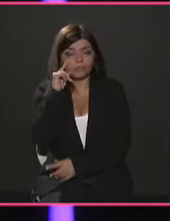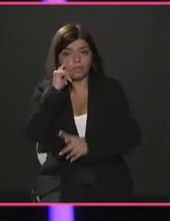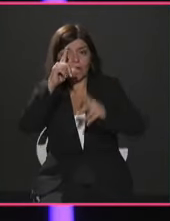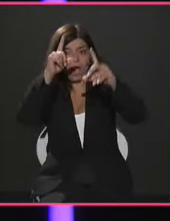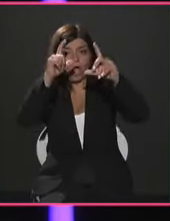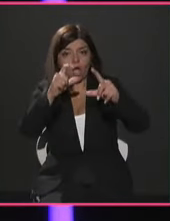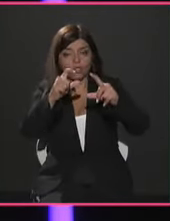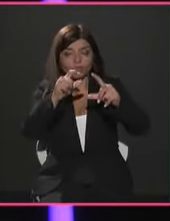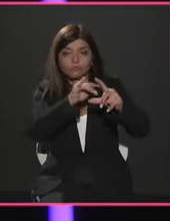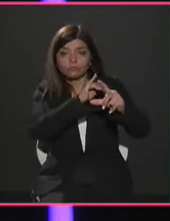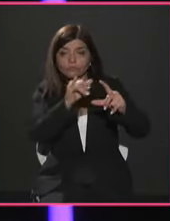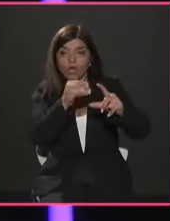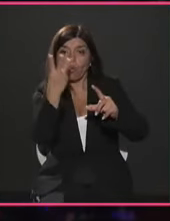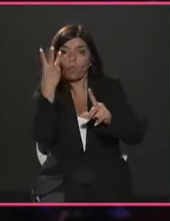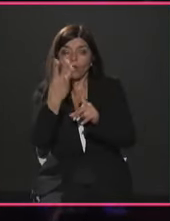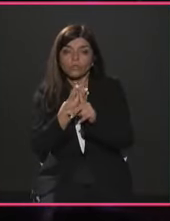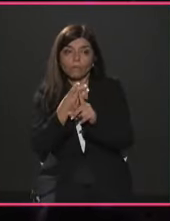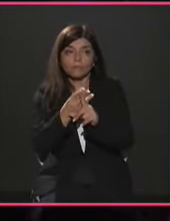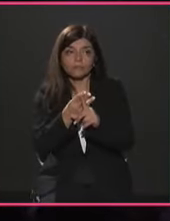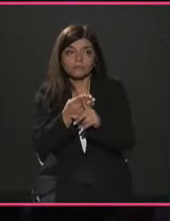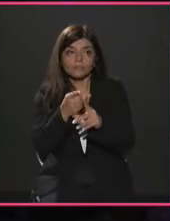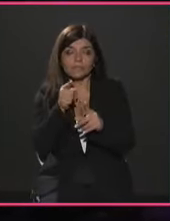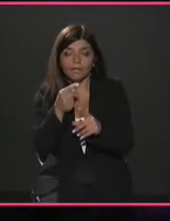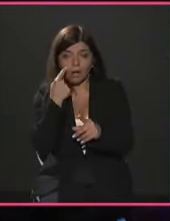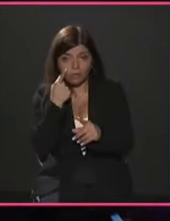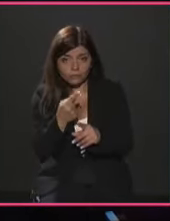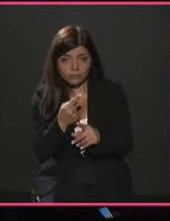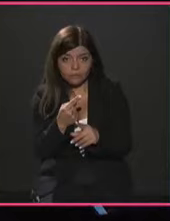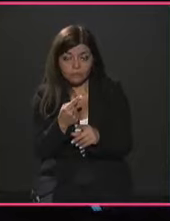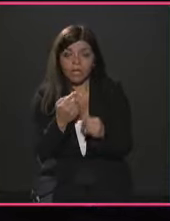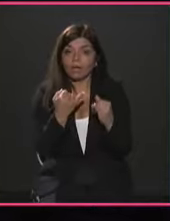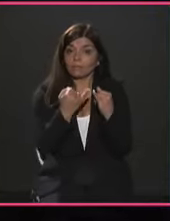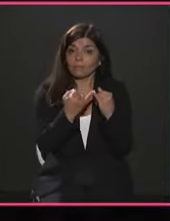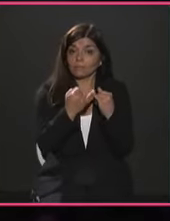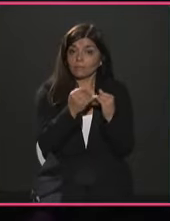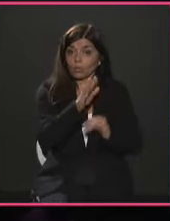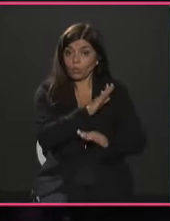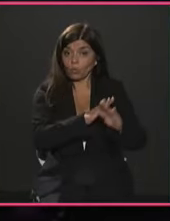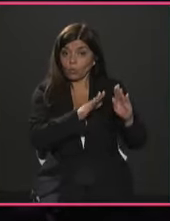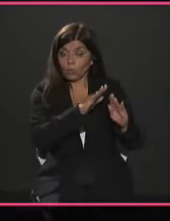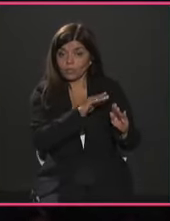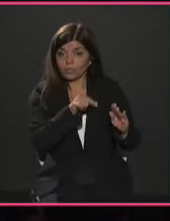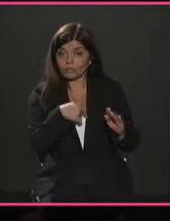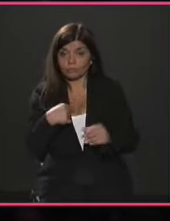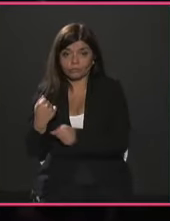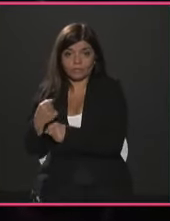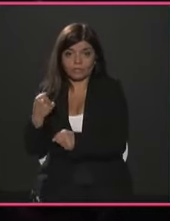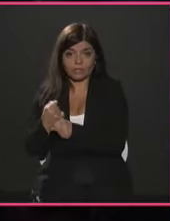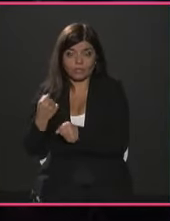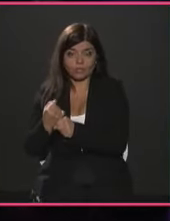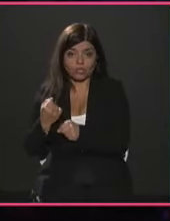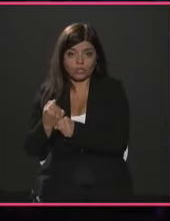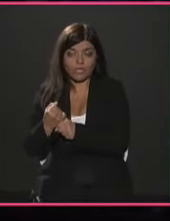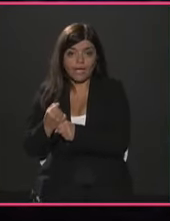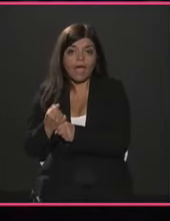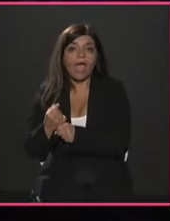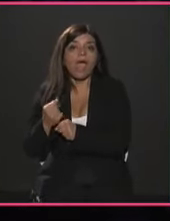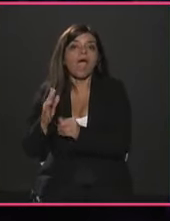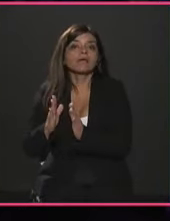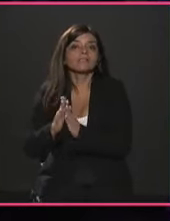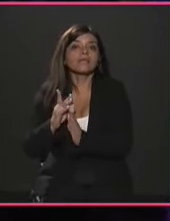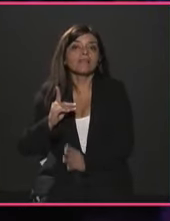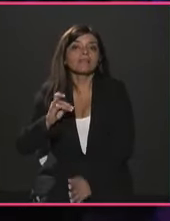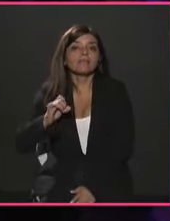cu meses después de que fue admitido al hospital ahora eran mis amigos que lo estaban cuidando porque yo estaba trabajando en la universidad de California en San Diego en el